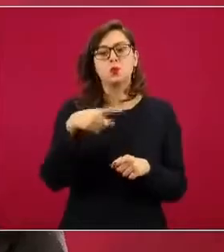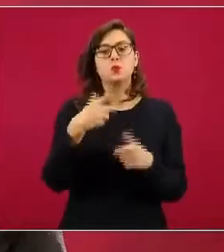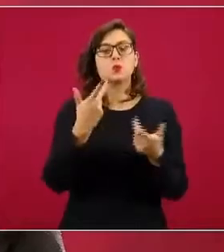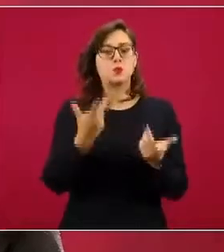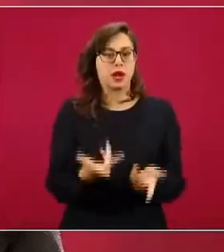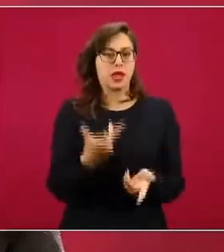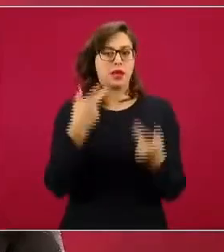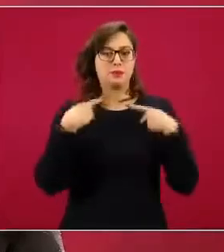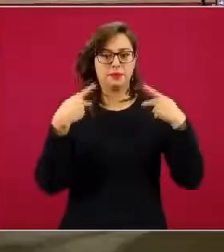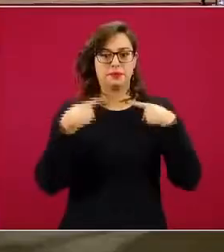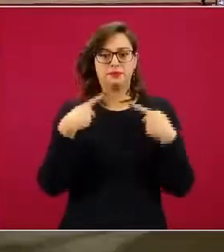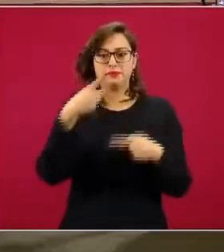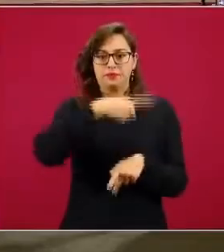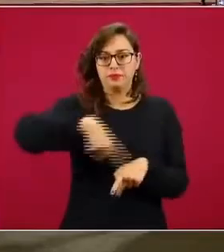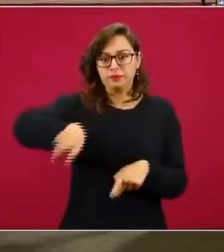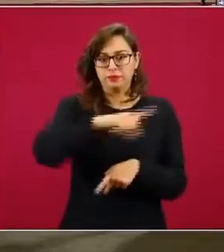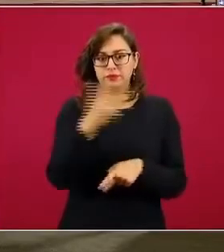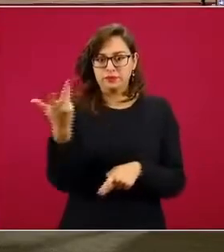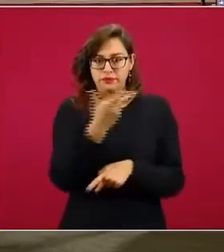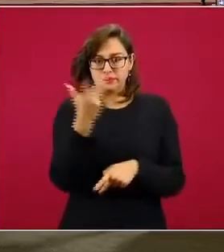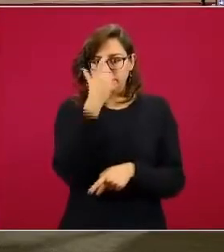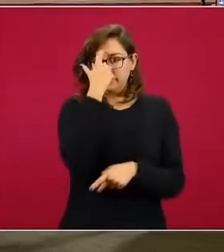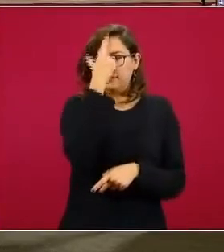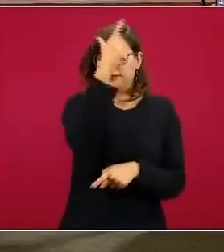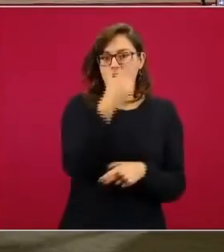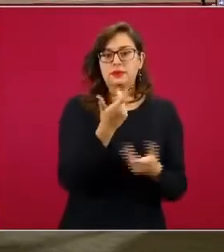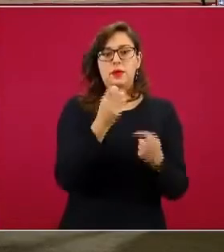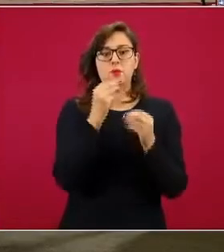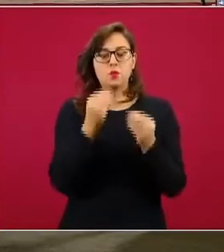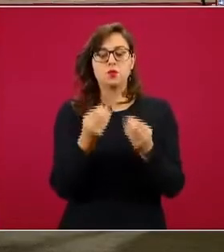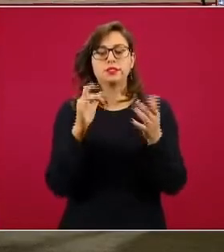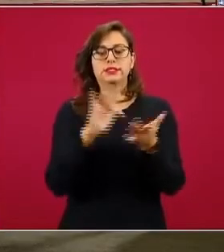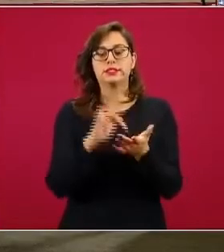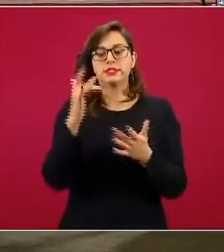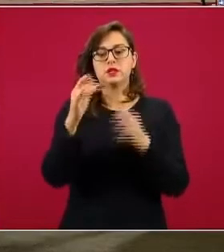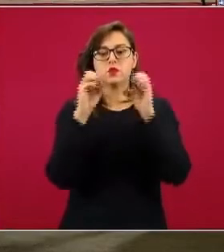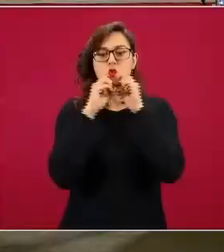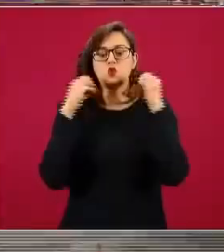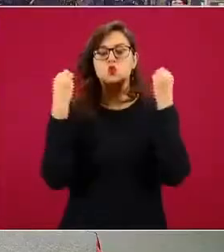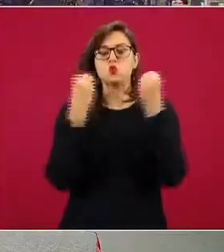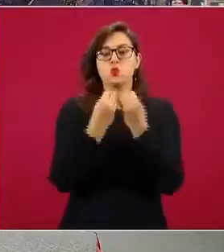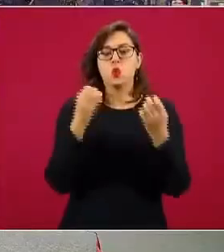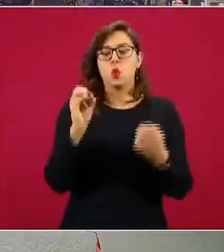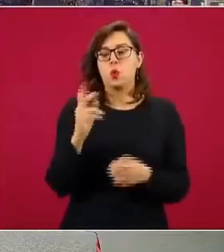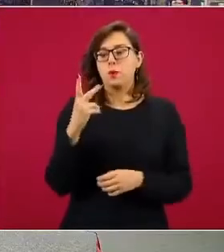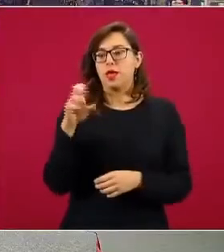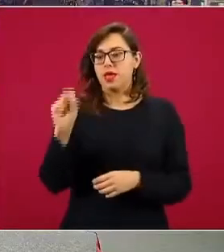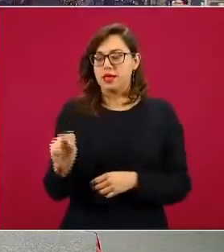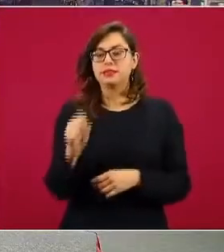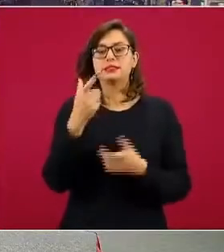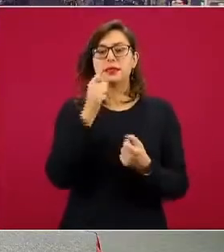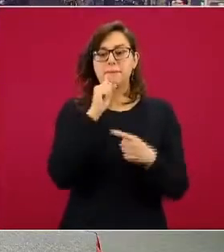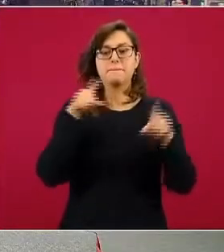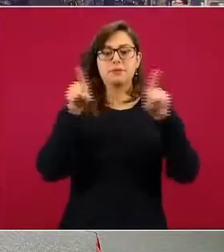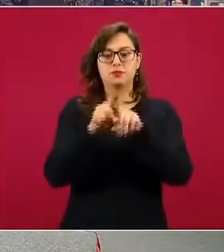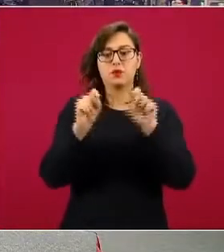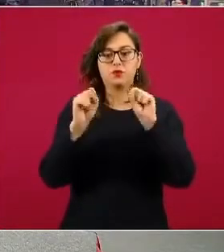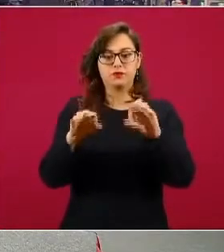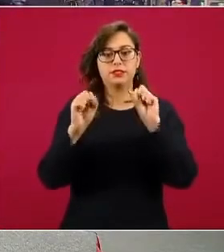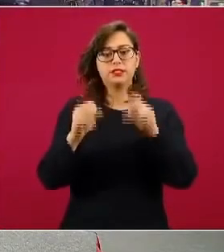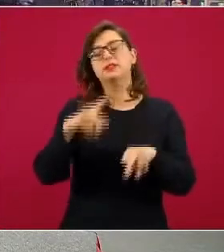intelectuales a la configuración de este material. Agradecemos a la Organización Panamericana de la Salud, la oficina en México que dirige Cristian